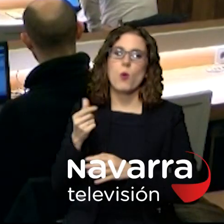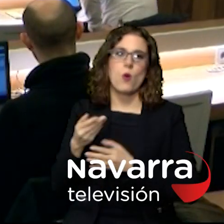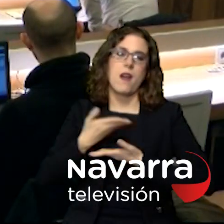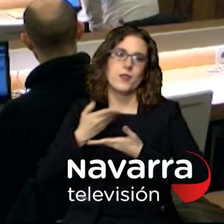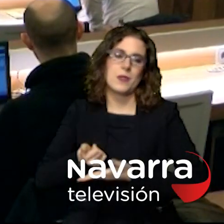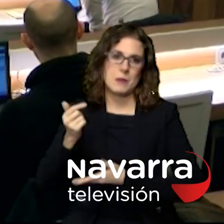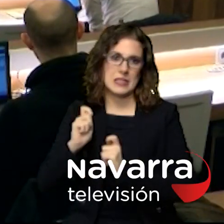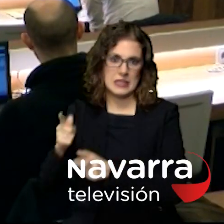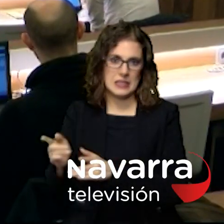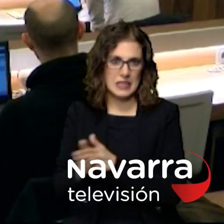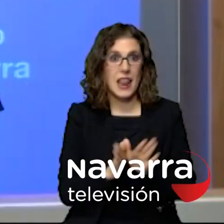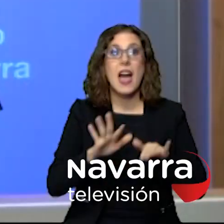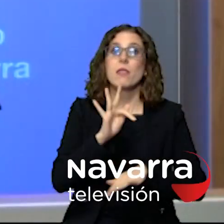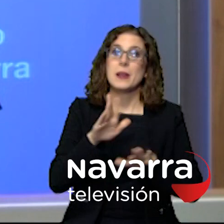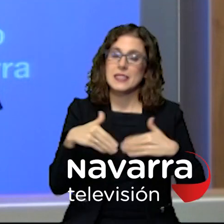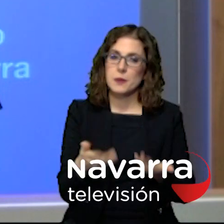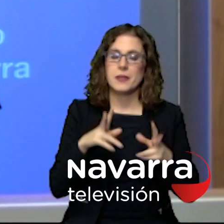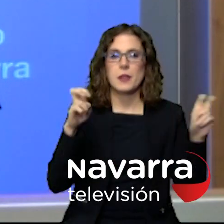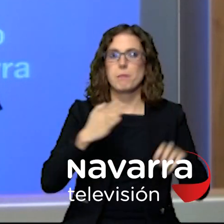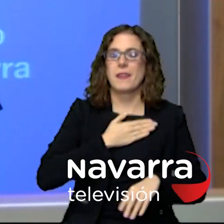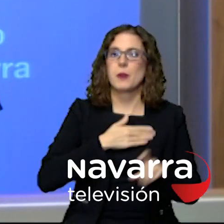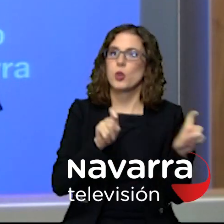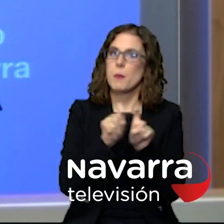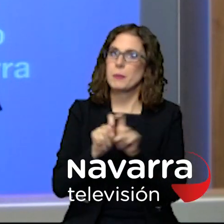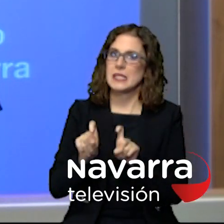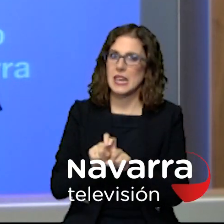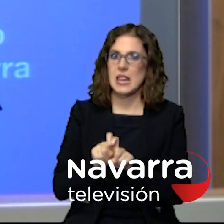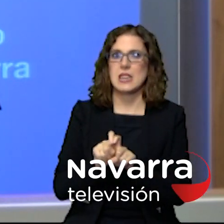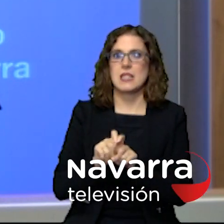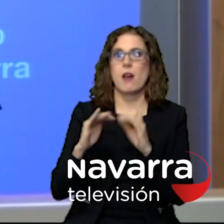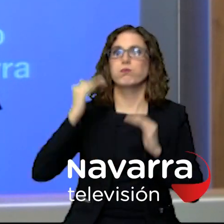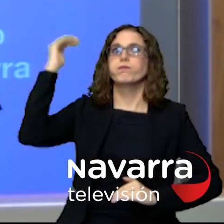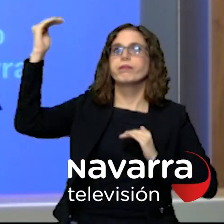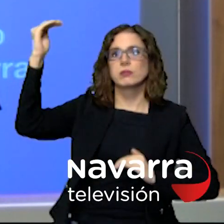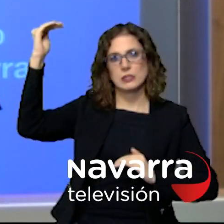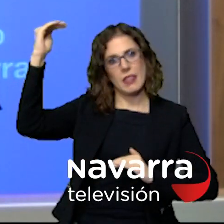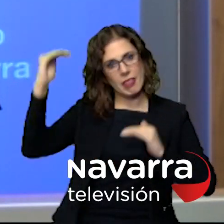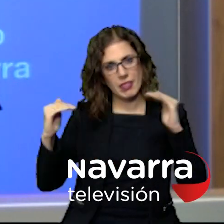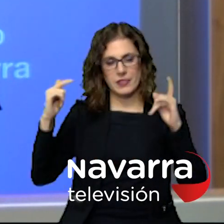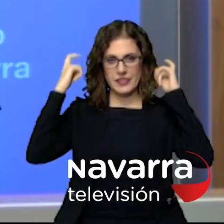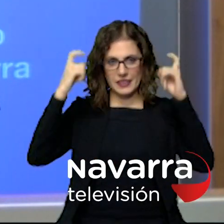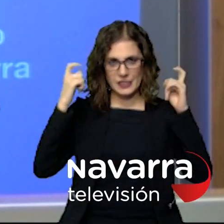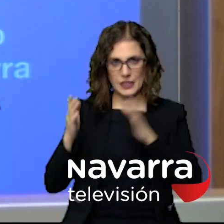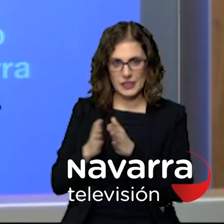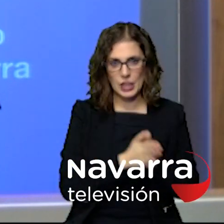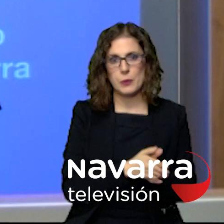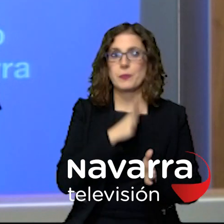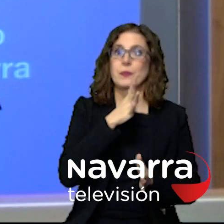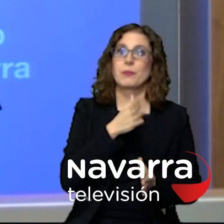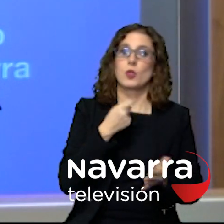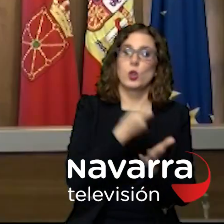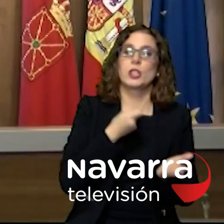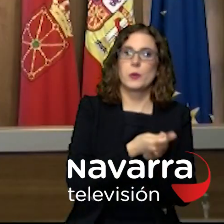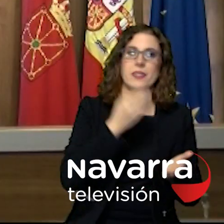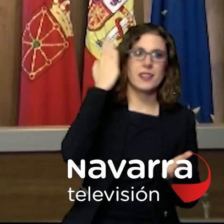la tributación por el patrimonio empresarial. Busca corregir la desventaja de los contribuyentes navarros frente a los del régimen común o los del